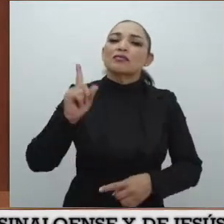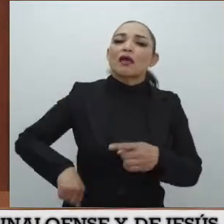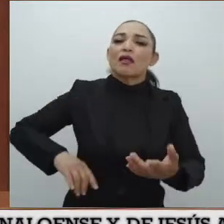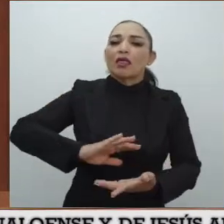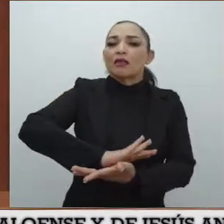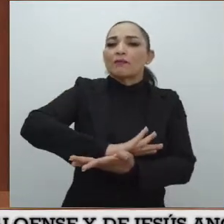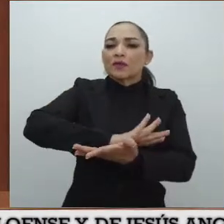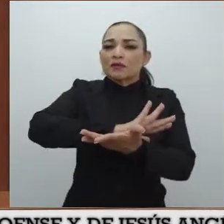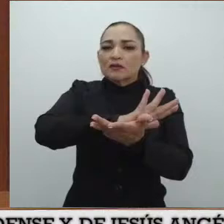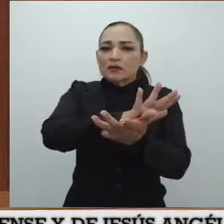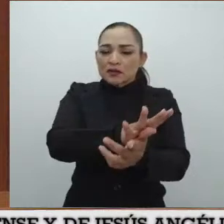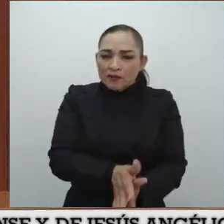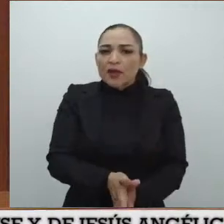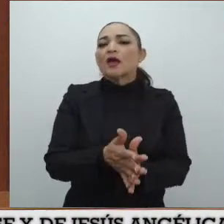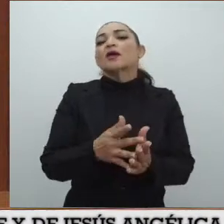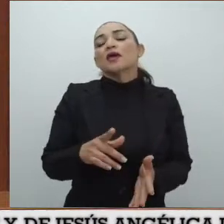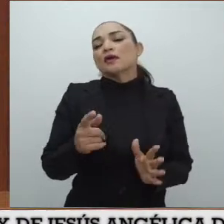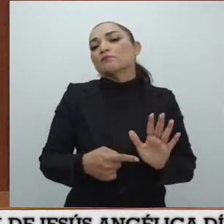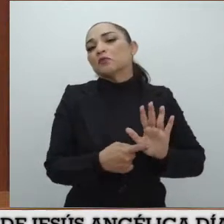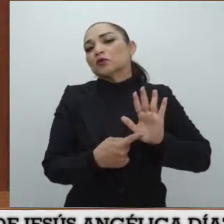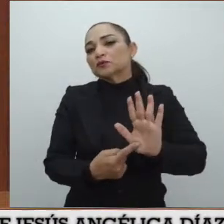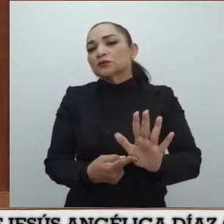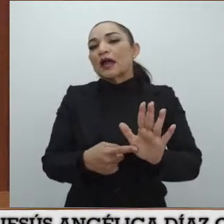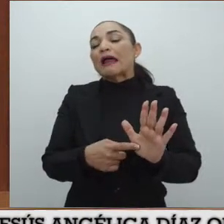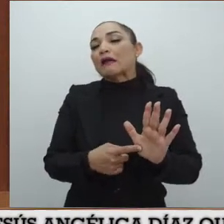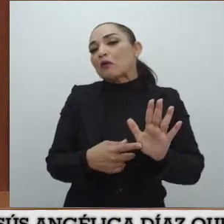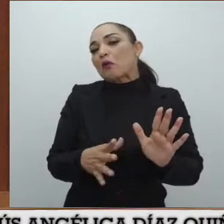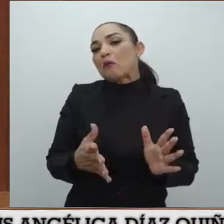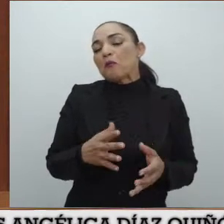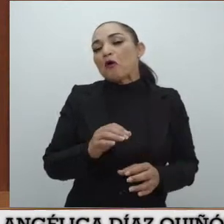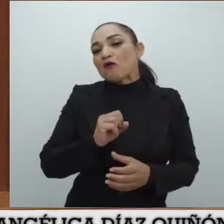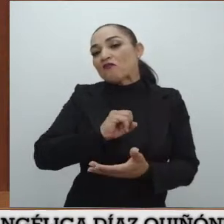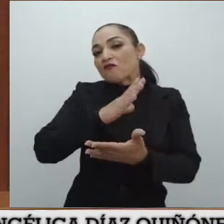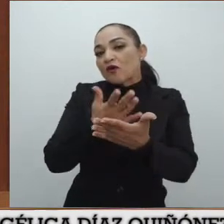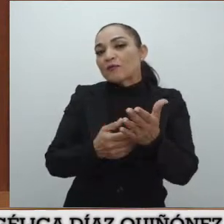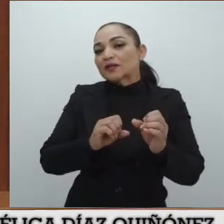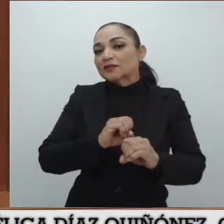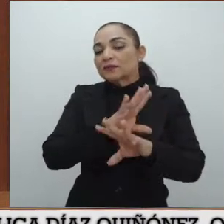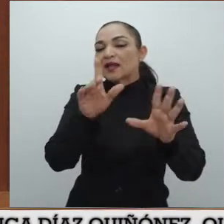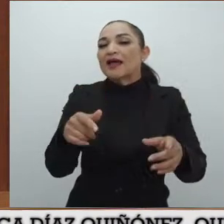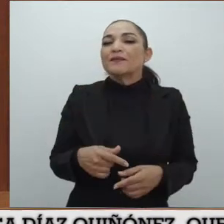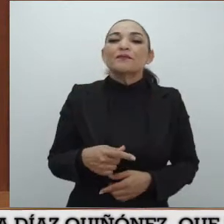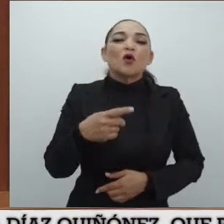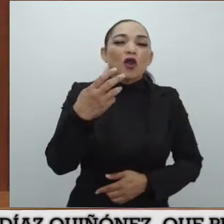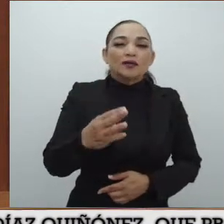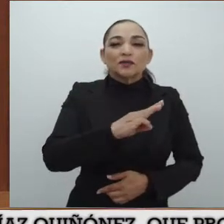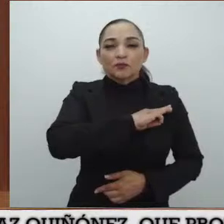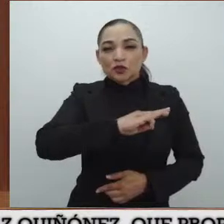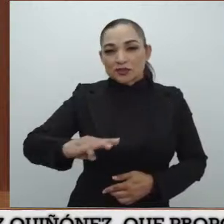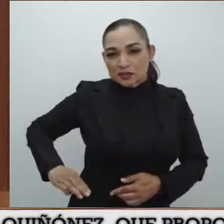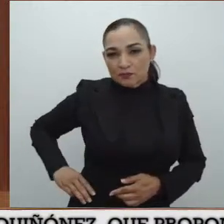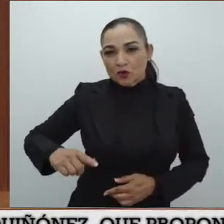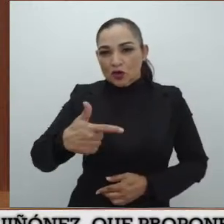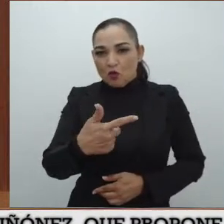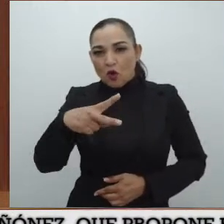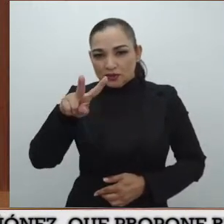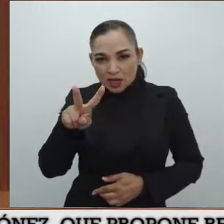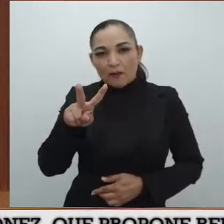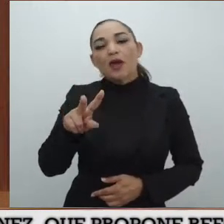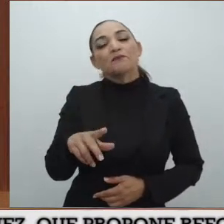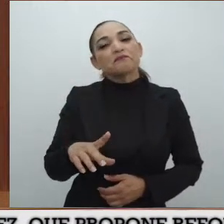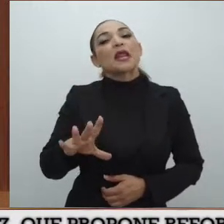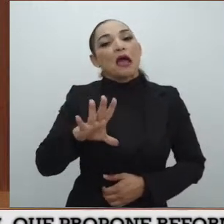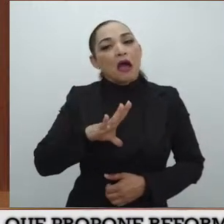cuentas de sus gobernantes. En ese orden de ideas, en el municipio de Guasave existe una necesidad latente en el tema de acceso a la